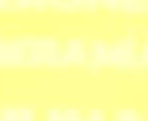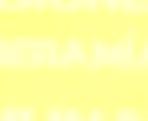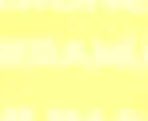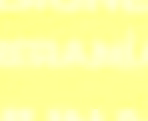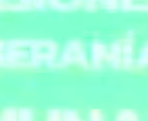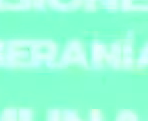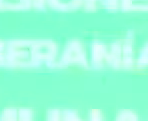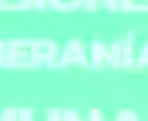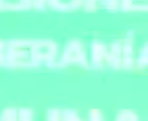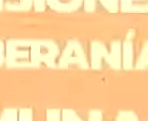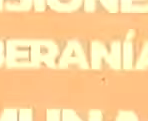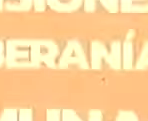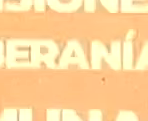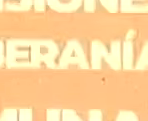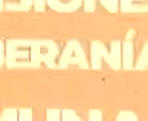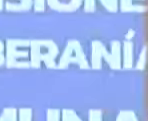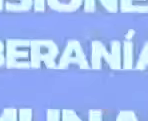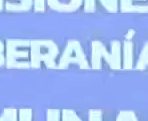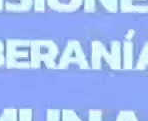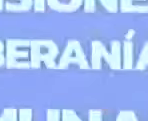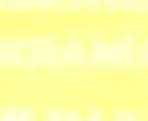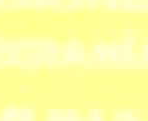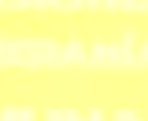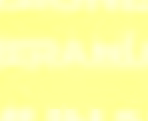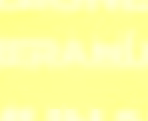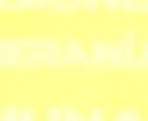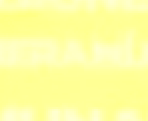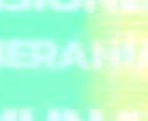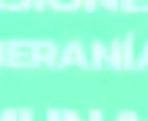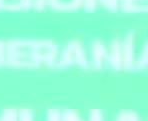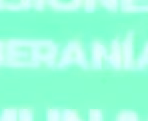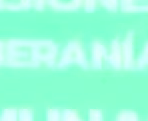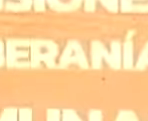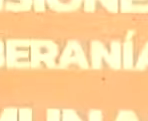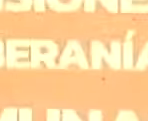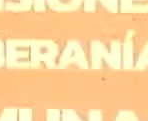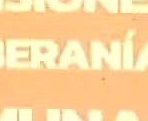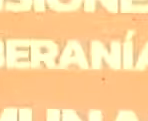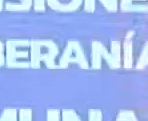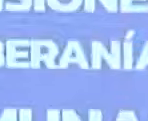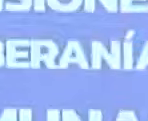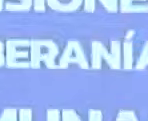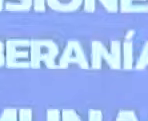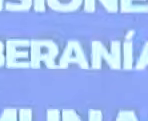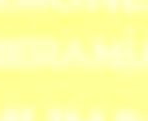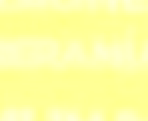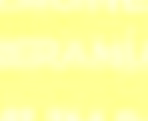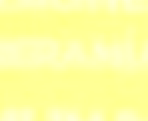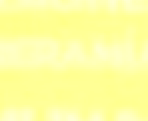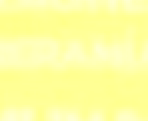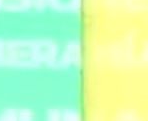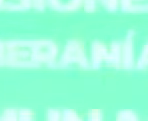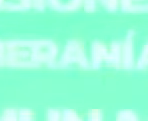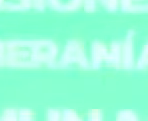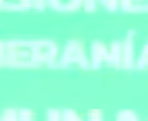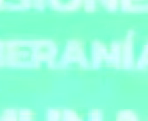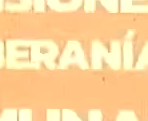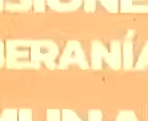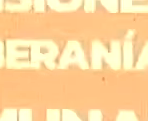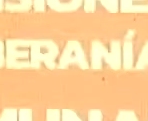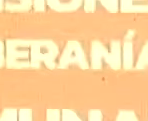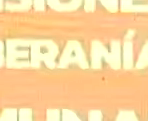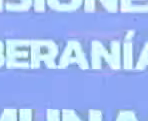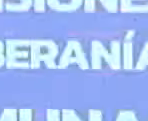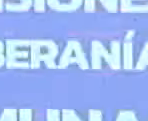Así es, muy buenas tardes. Agradecemos por este contacto que realizamos desde el Teatro Bolívar, en donde se desarrolla una